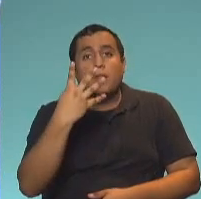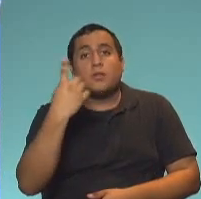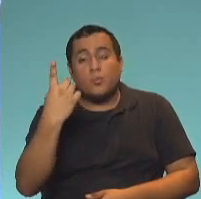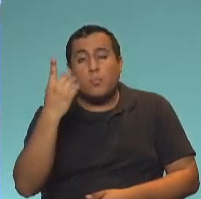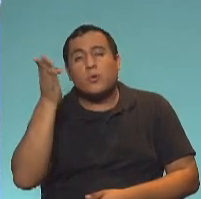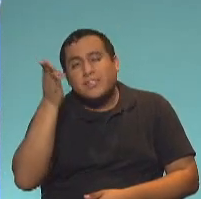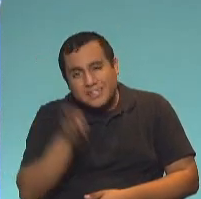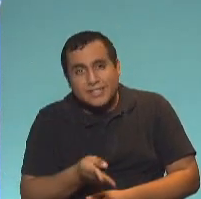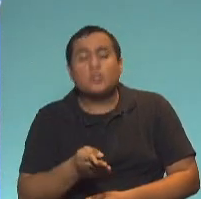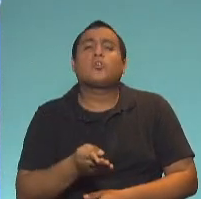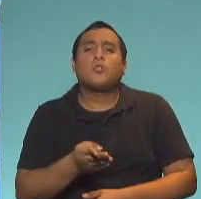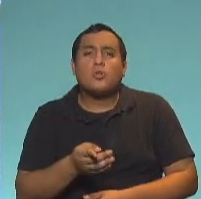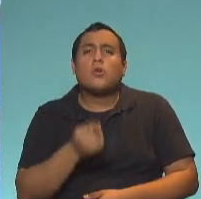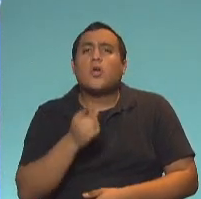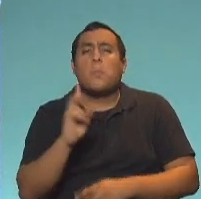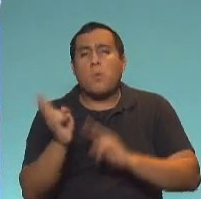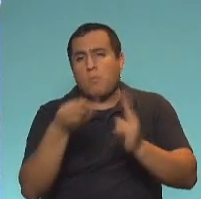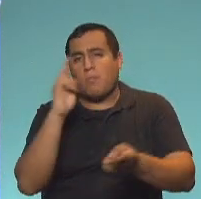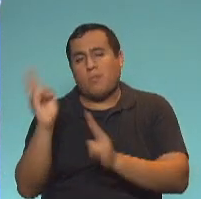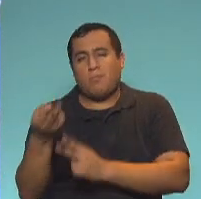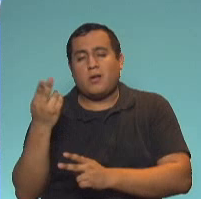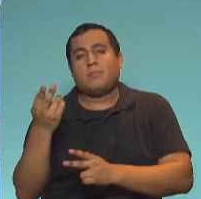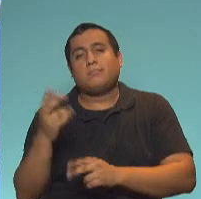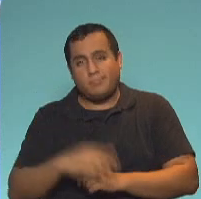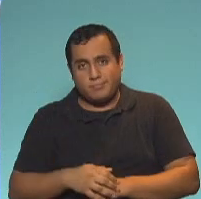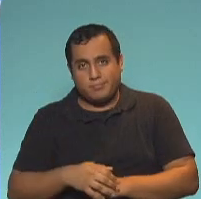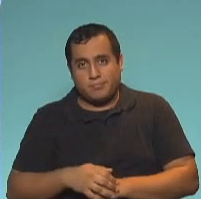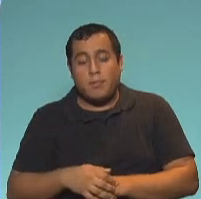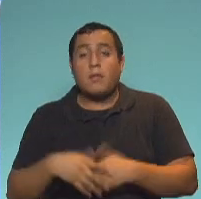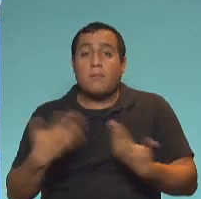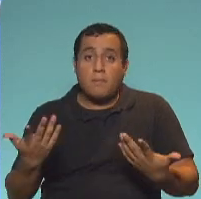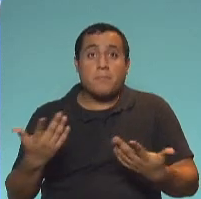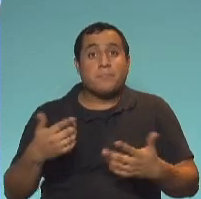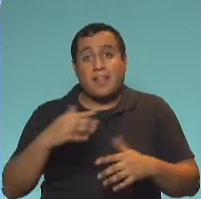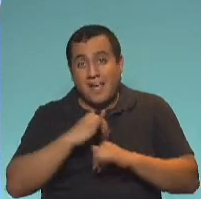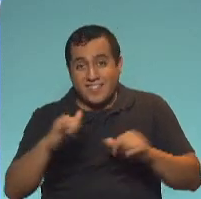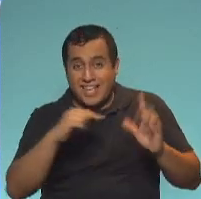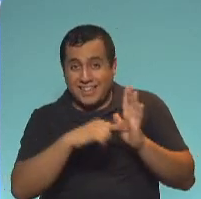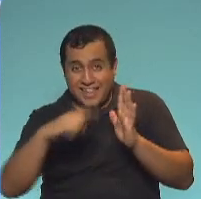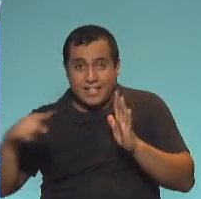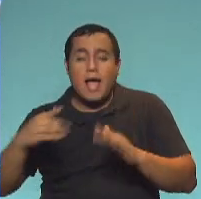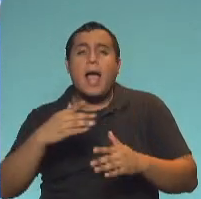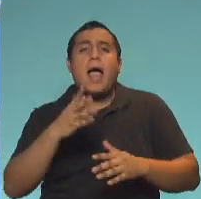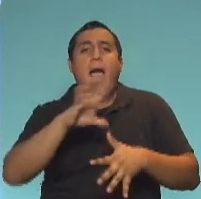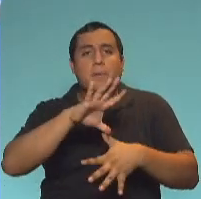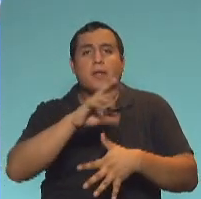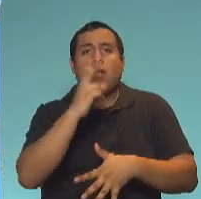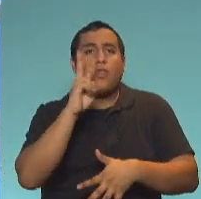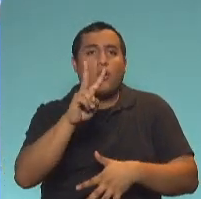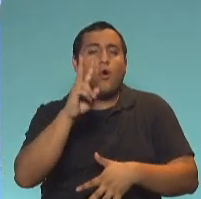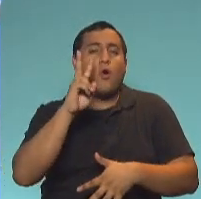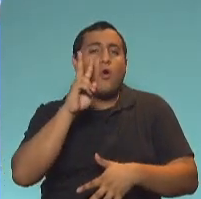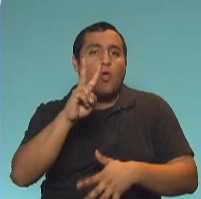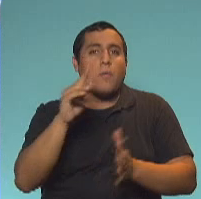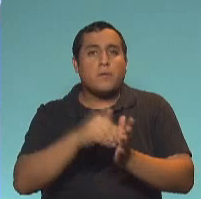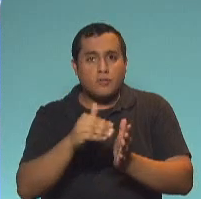de los casos fallecidos a nivel mundial como el valor absoluto américa tiene 2 millones 395